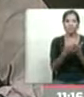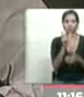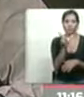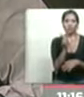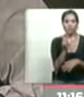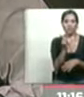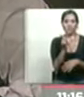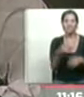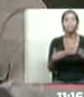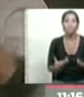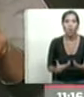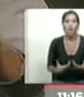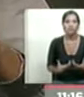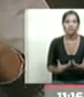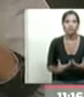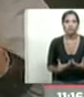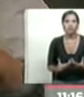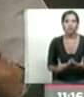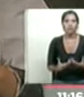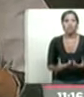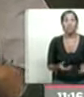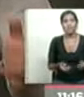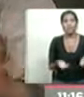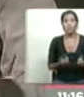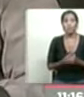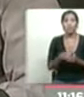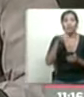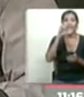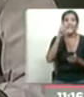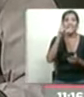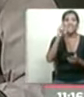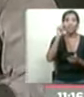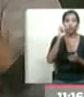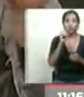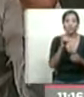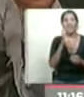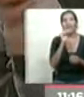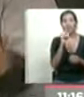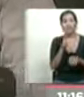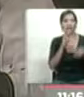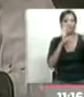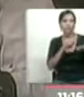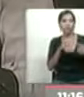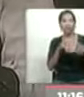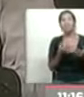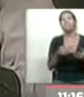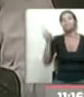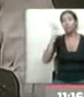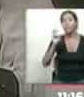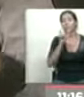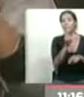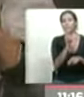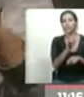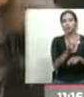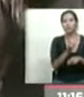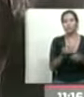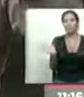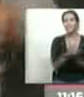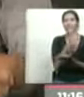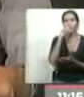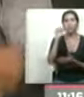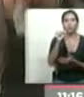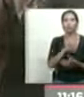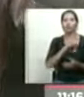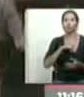Échale bola. Y por eso hasta un Abrams hoy habla a favor del PSU. A favor, supuestamente. Saquen a Nicolás Maduro. No, nosotros